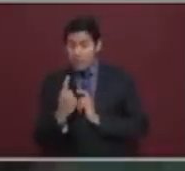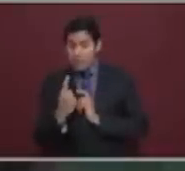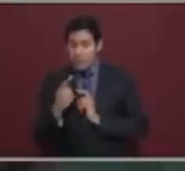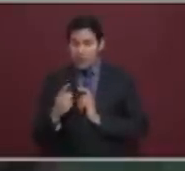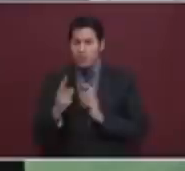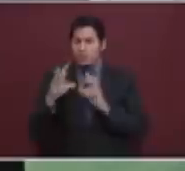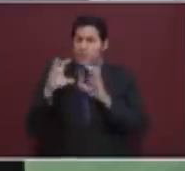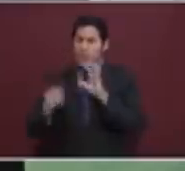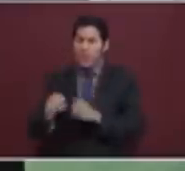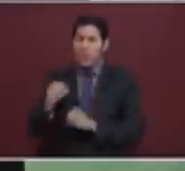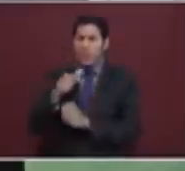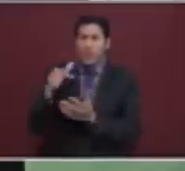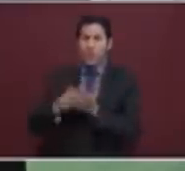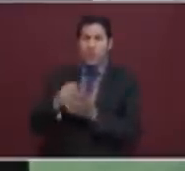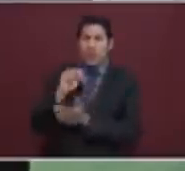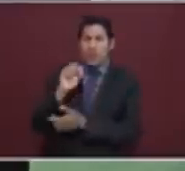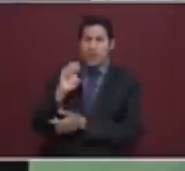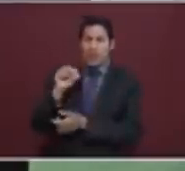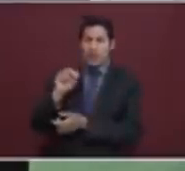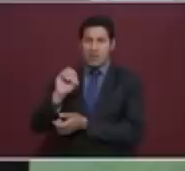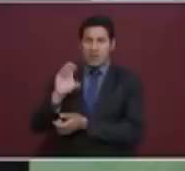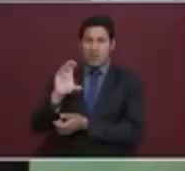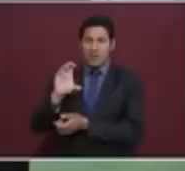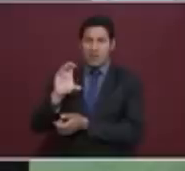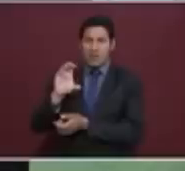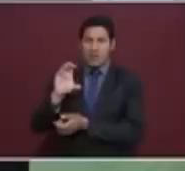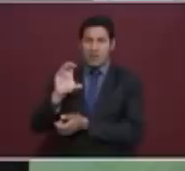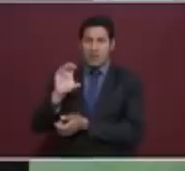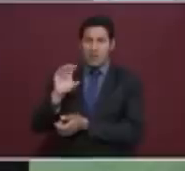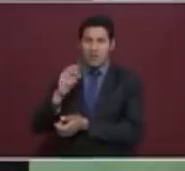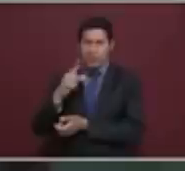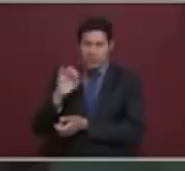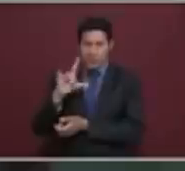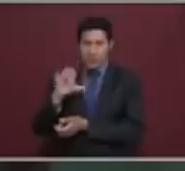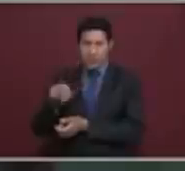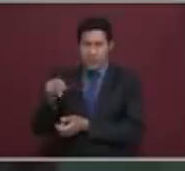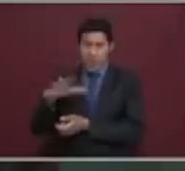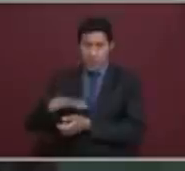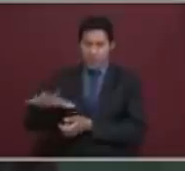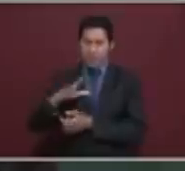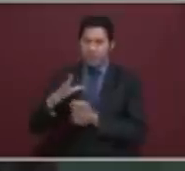desde nochistlán pero muchas batallas